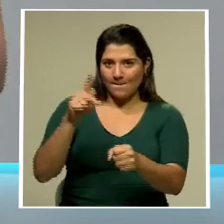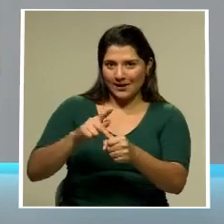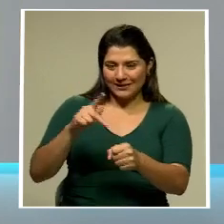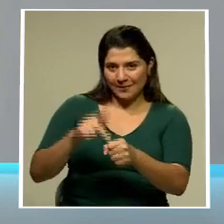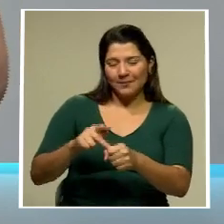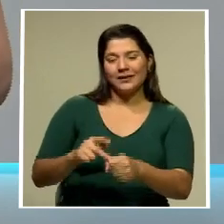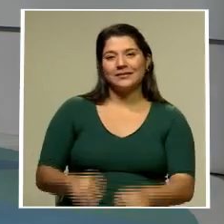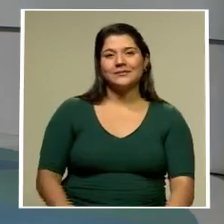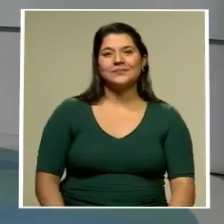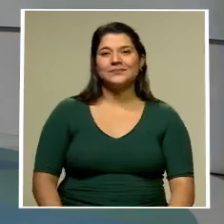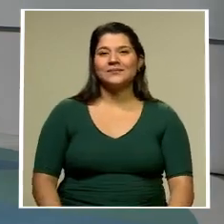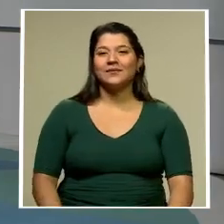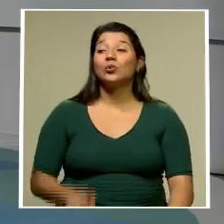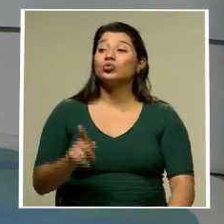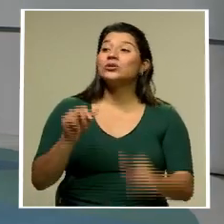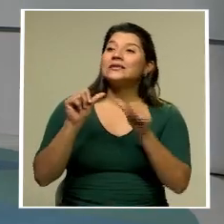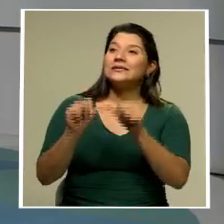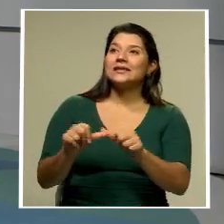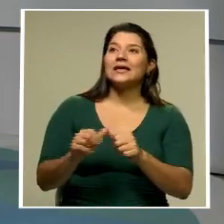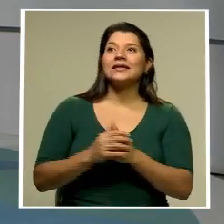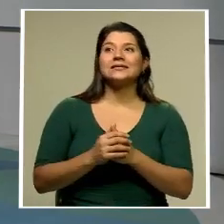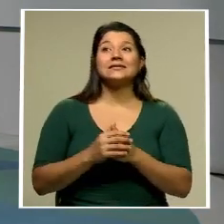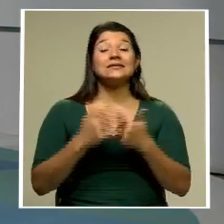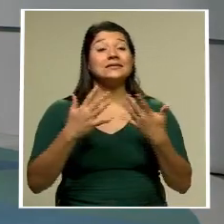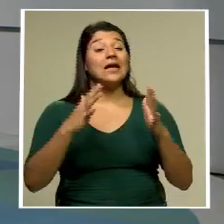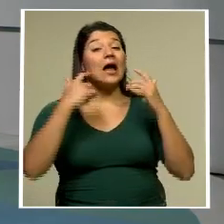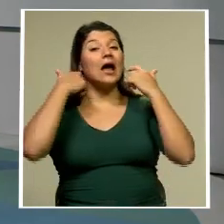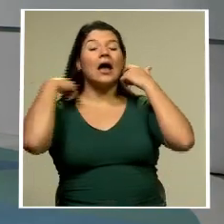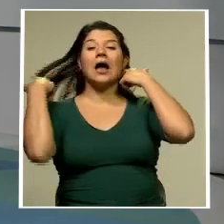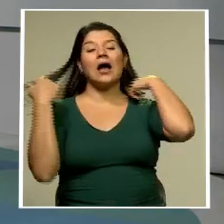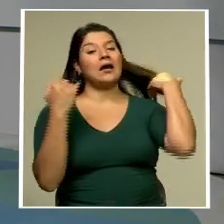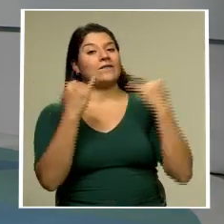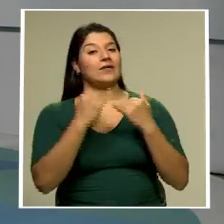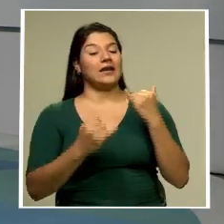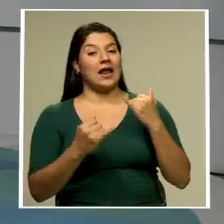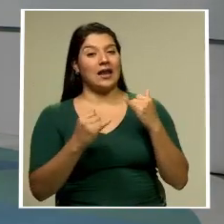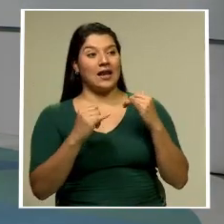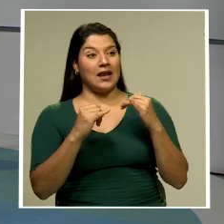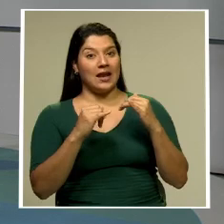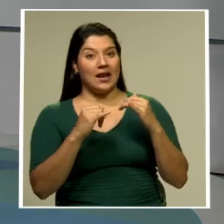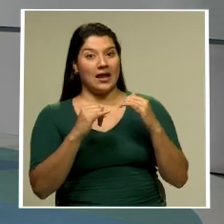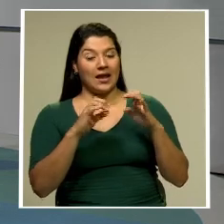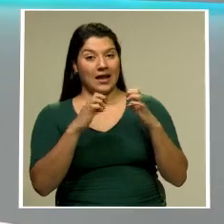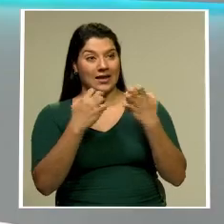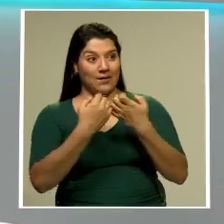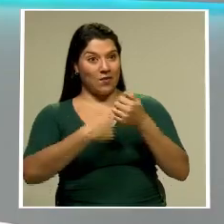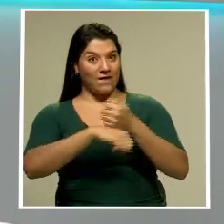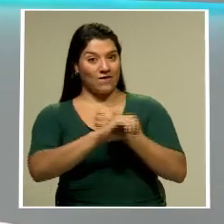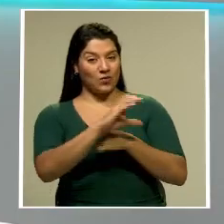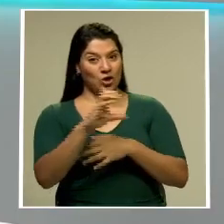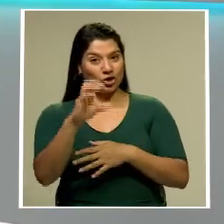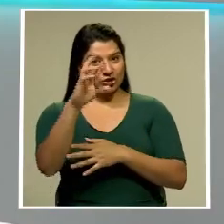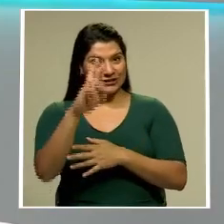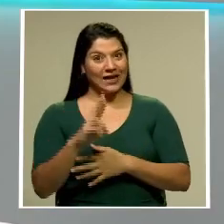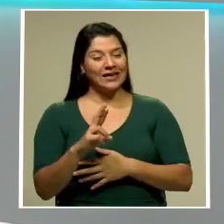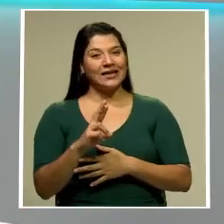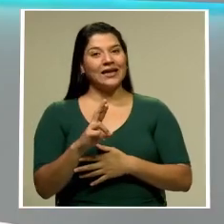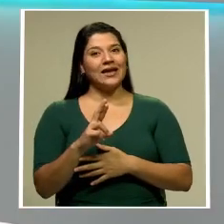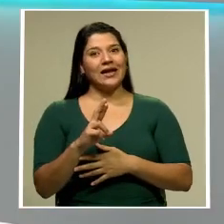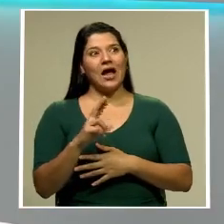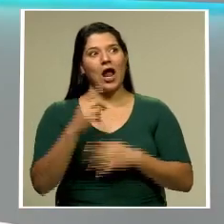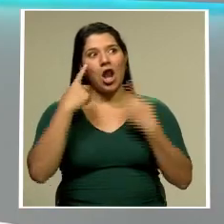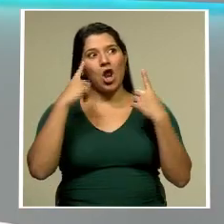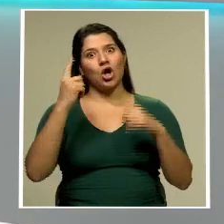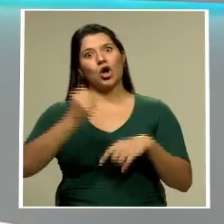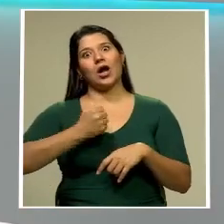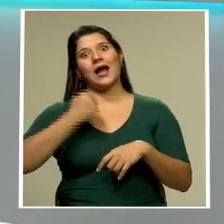Tadej Pogačar. Continúa usted, don Ernesto. Finalmente, la Sele rompió la racha con